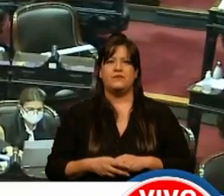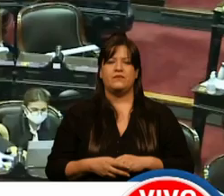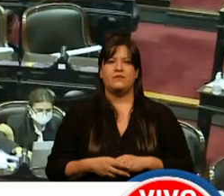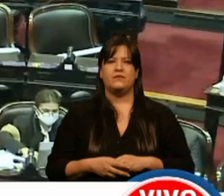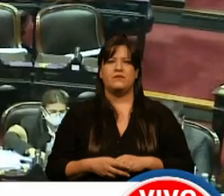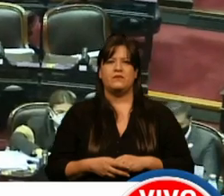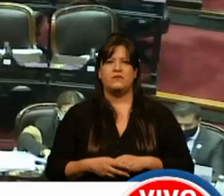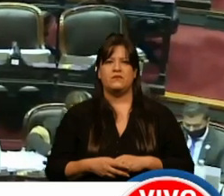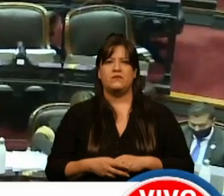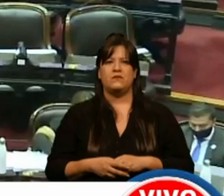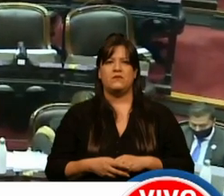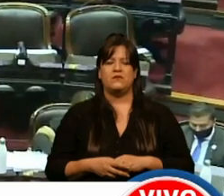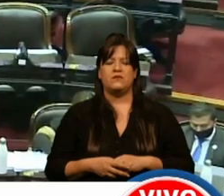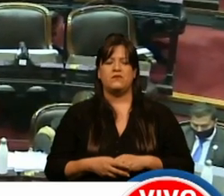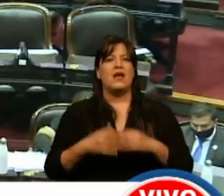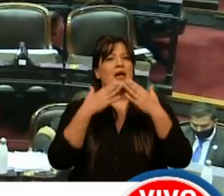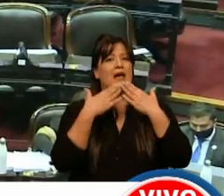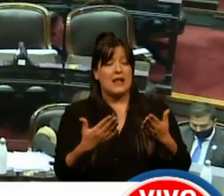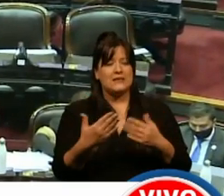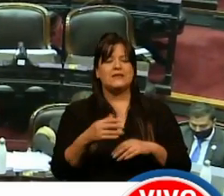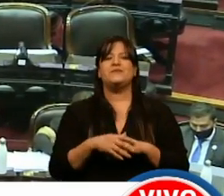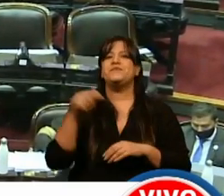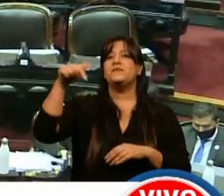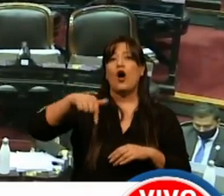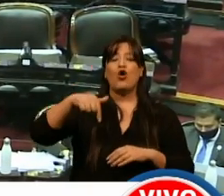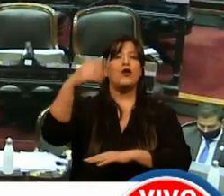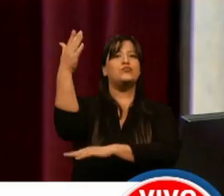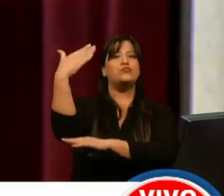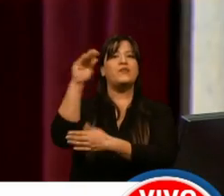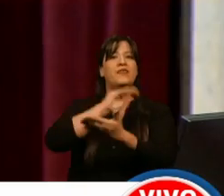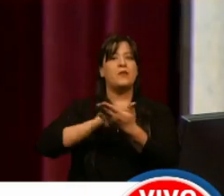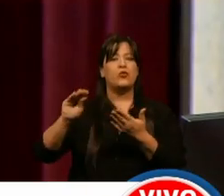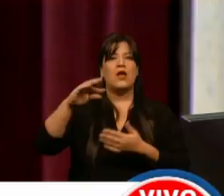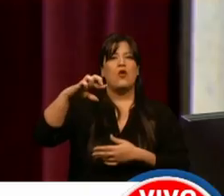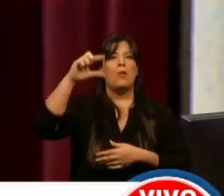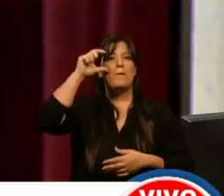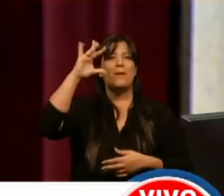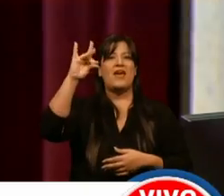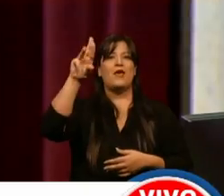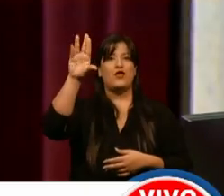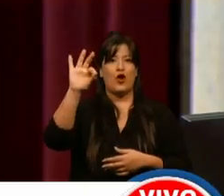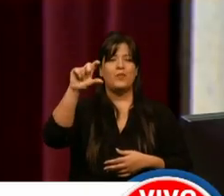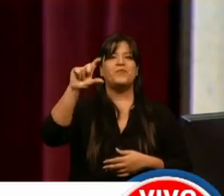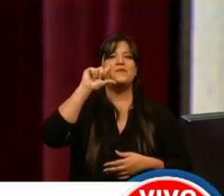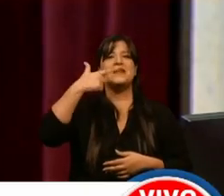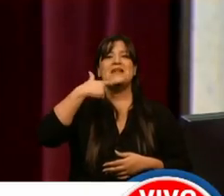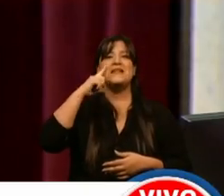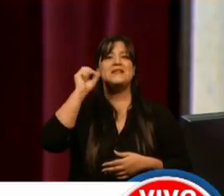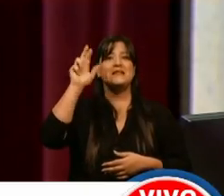muchas gracias diputados pastor y tiene la palabra el diputado pedro cristiano tantas